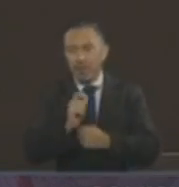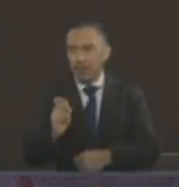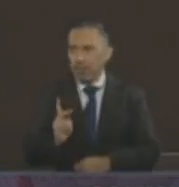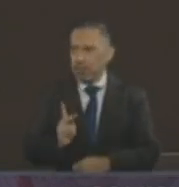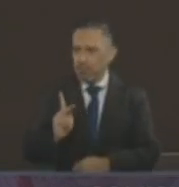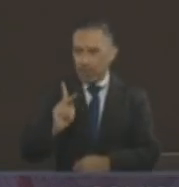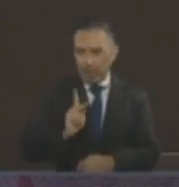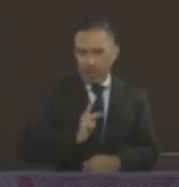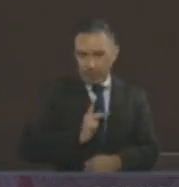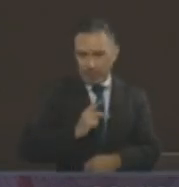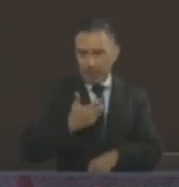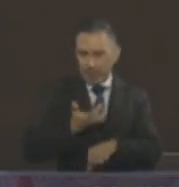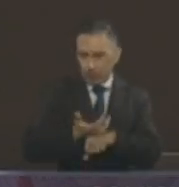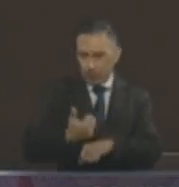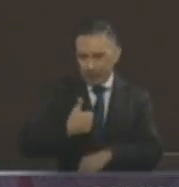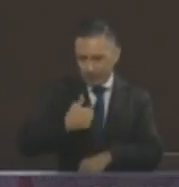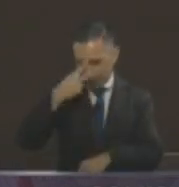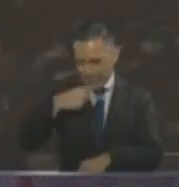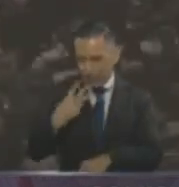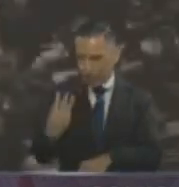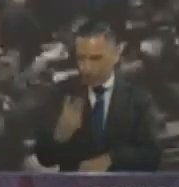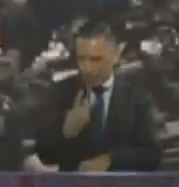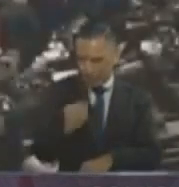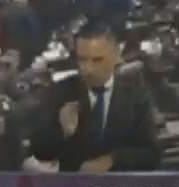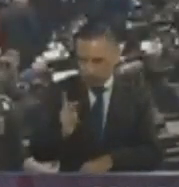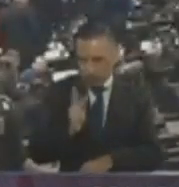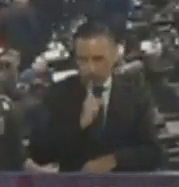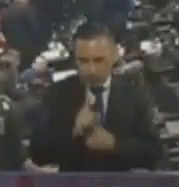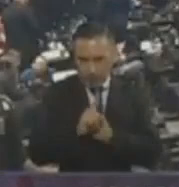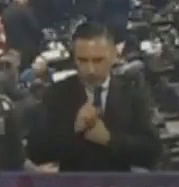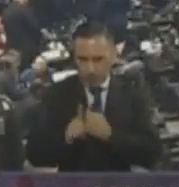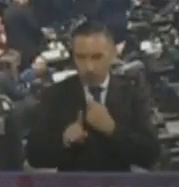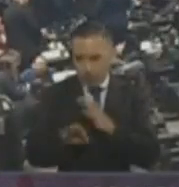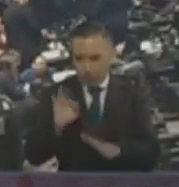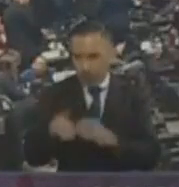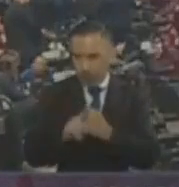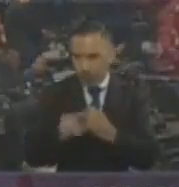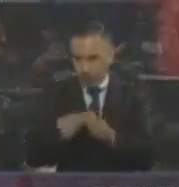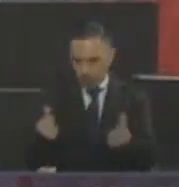a los tres países Muchísimas gracias Muchas gracias a usted